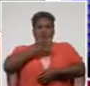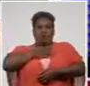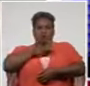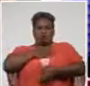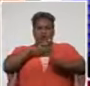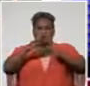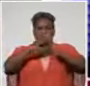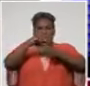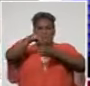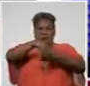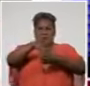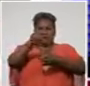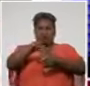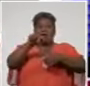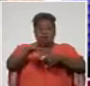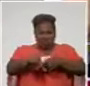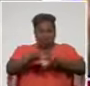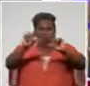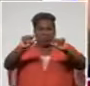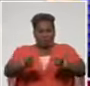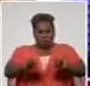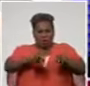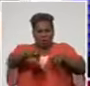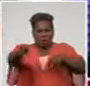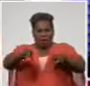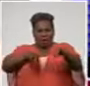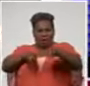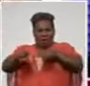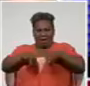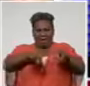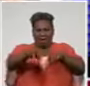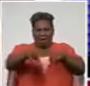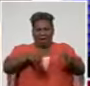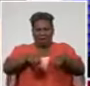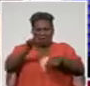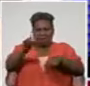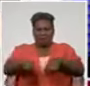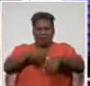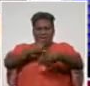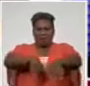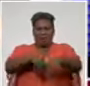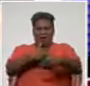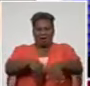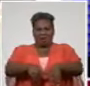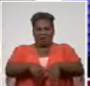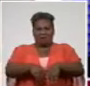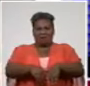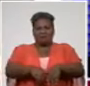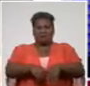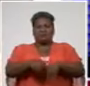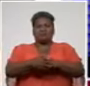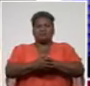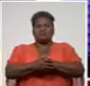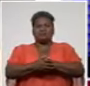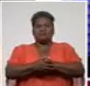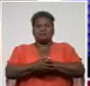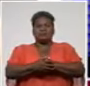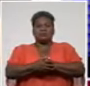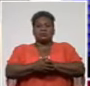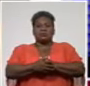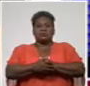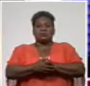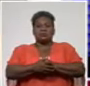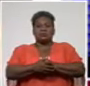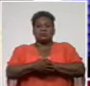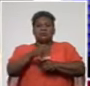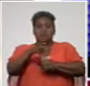el movimiento entre territorios, sobre todo el movimiento que se produce normalmente de la periferia a los municipios del centro, que son los que tienen mano en red, y